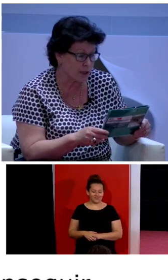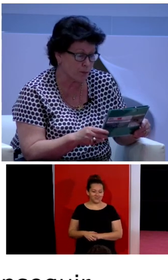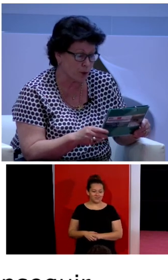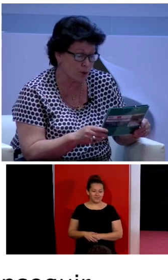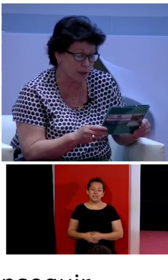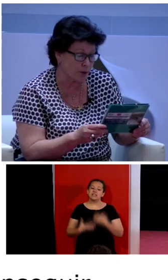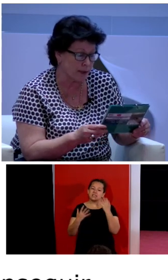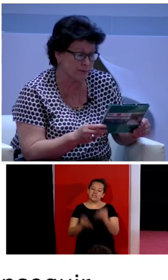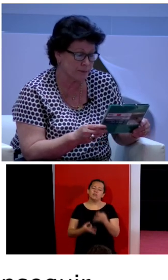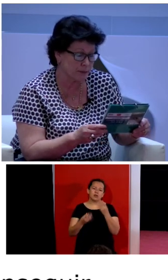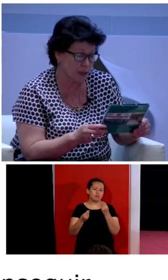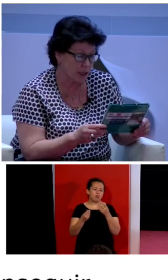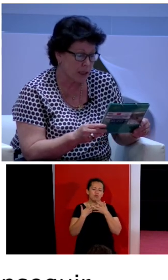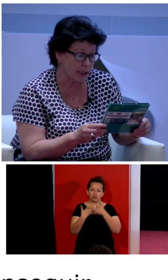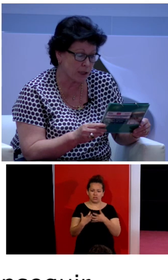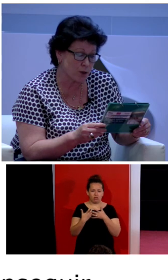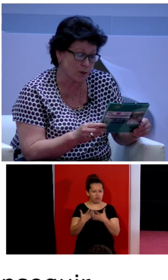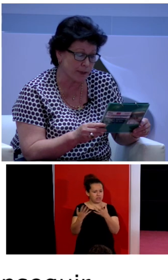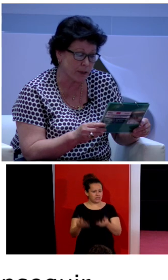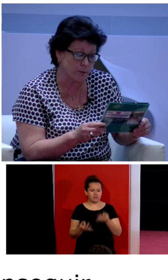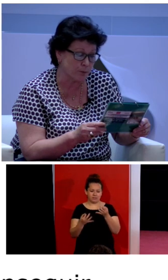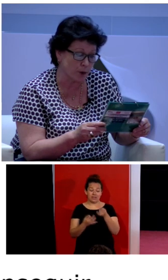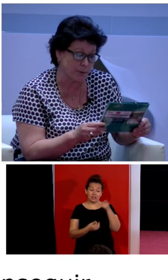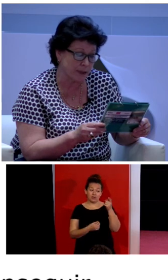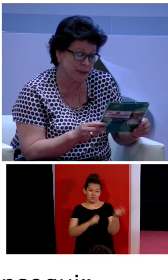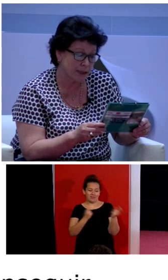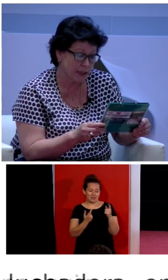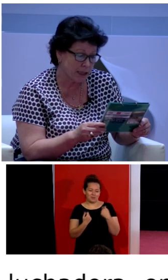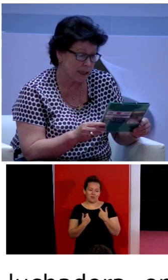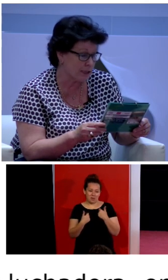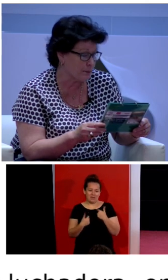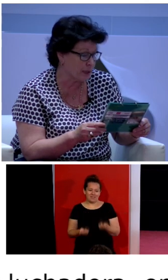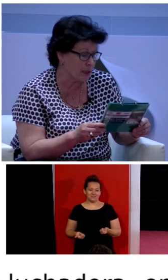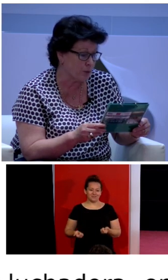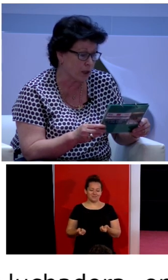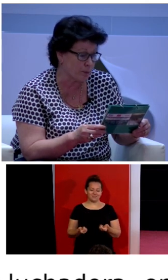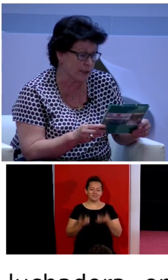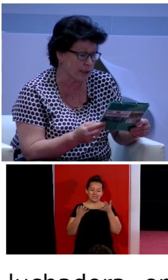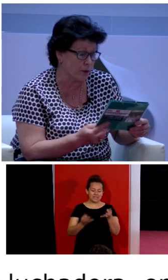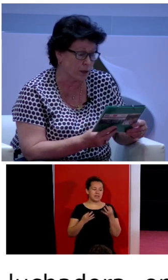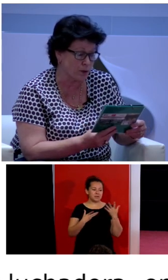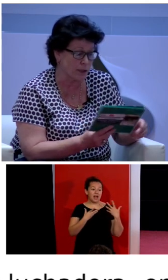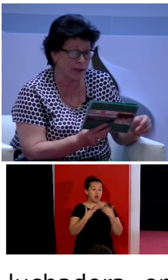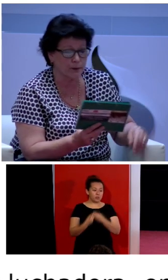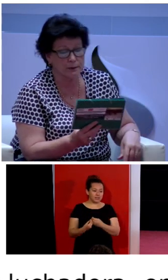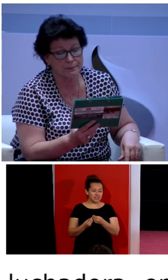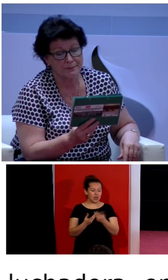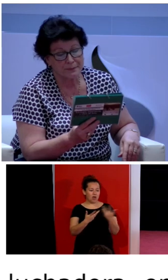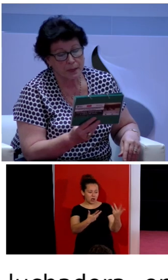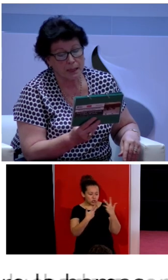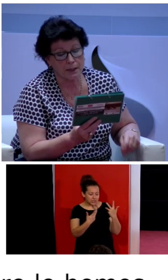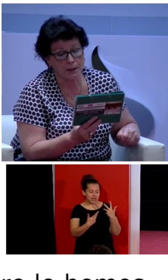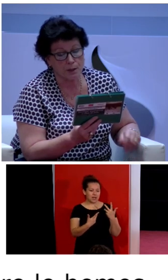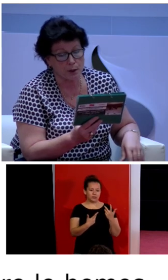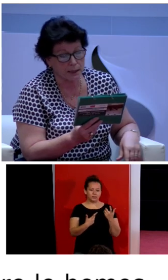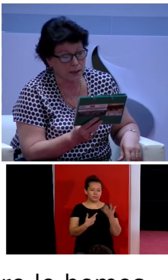Siempre he sido muy luchadora, en eso se parece un poco a mí. Y siempre le hemos acompañado y aconsejado